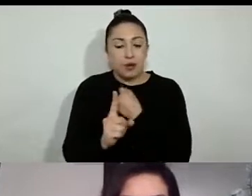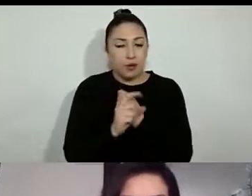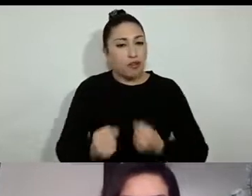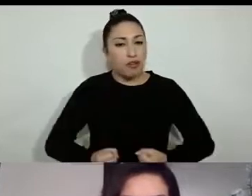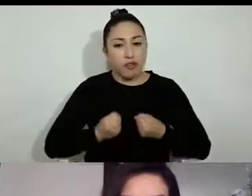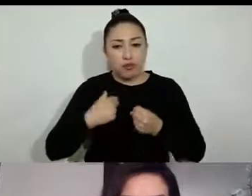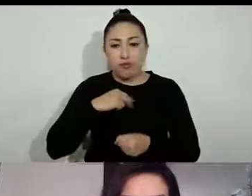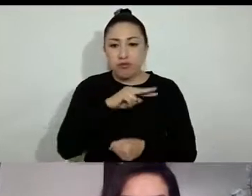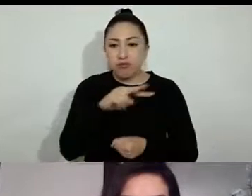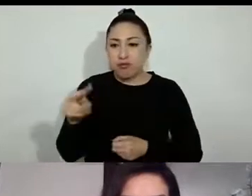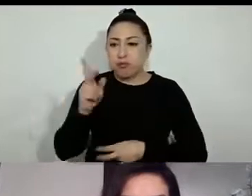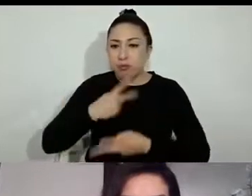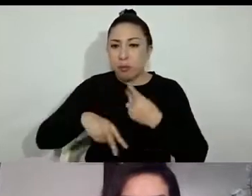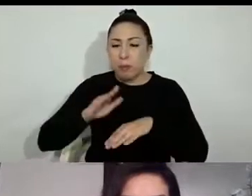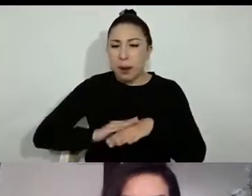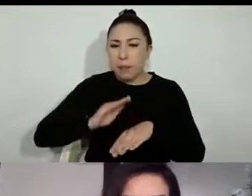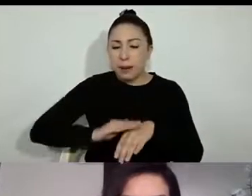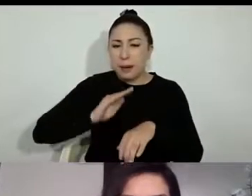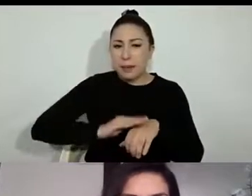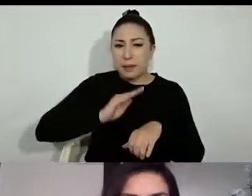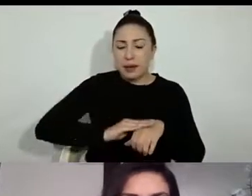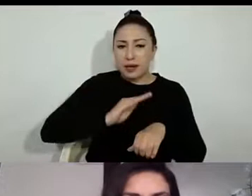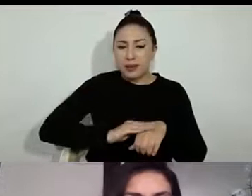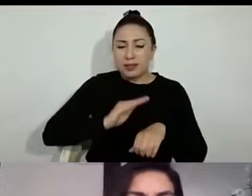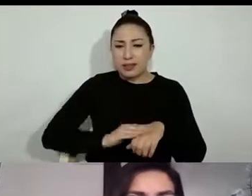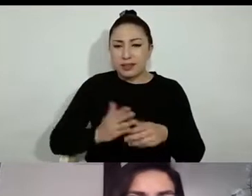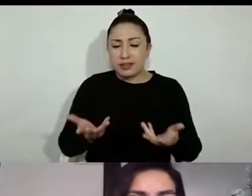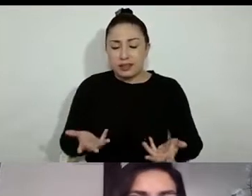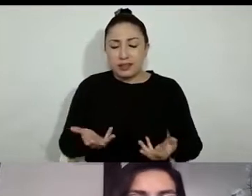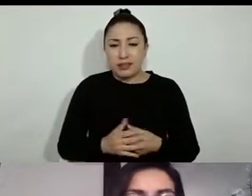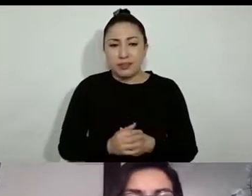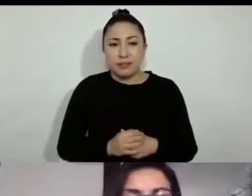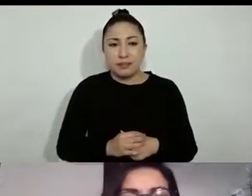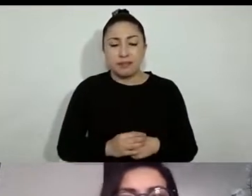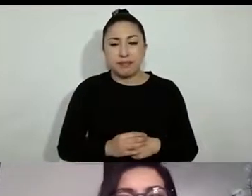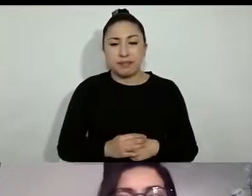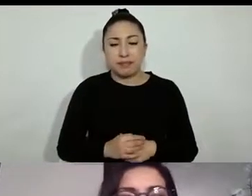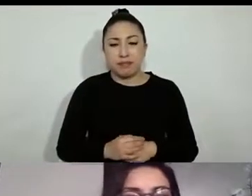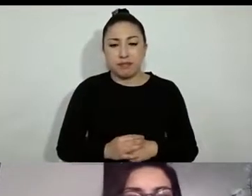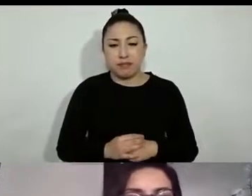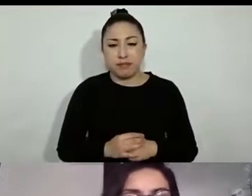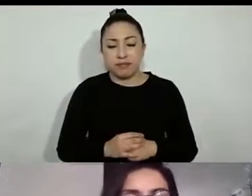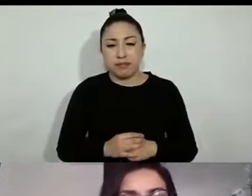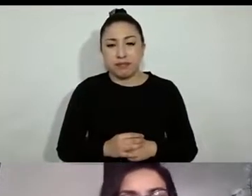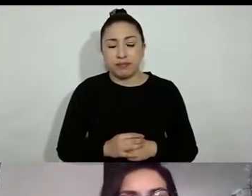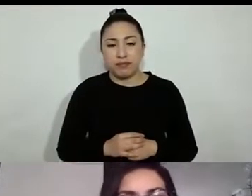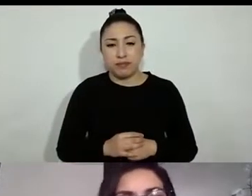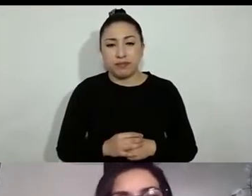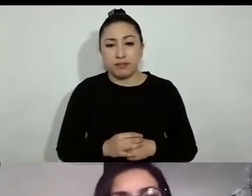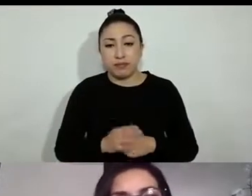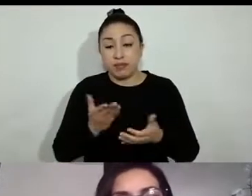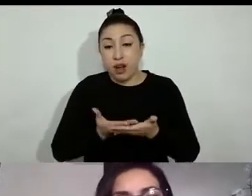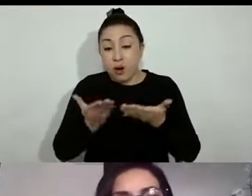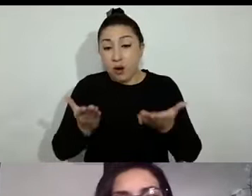terriblemente y que pareciera ser que se ha enclavado